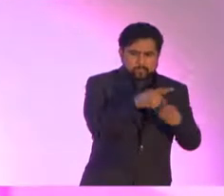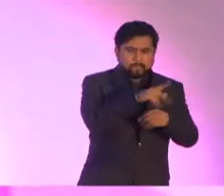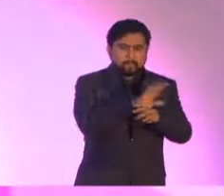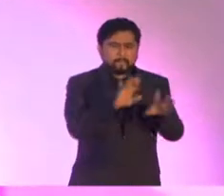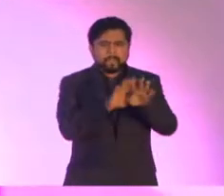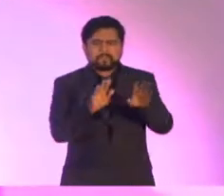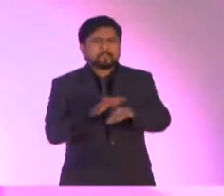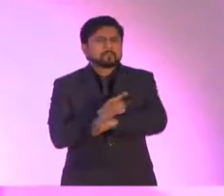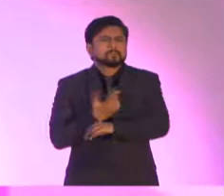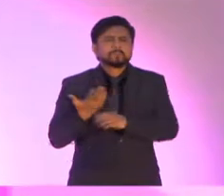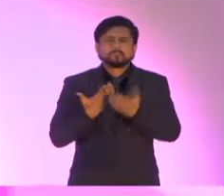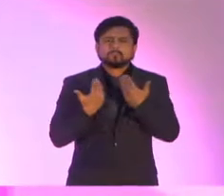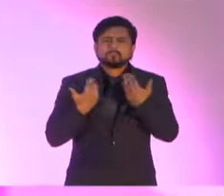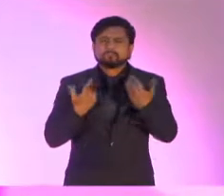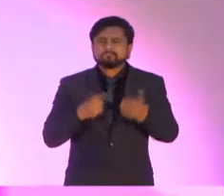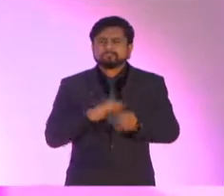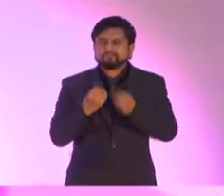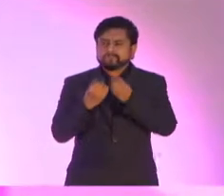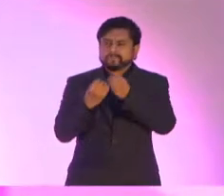tornan moralistas.